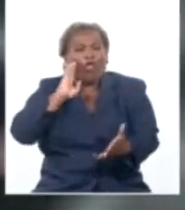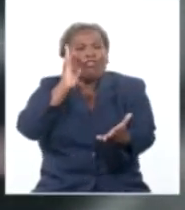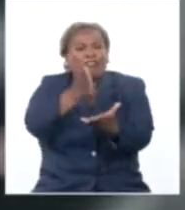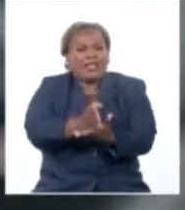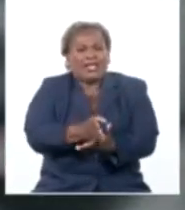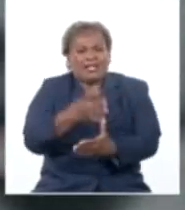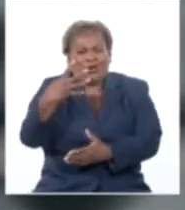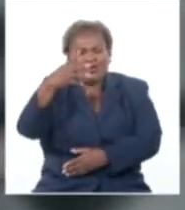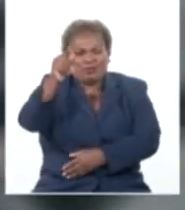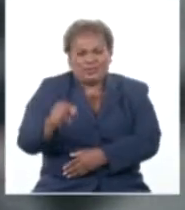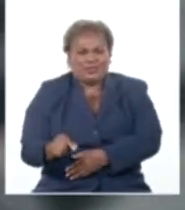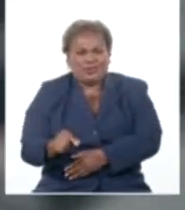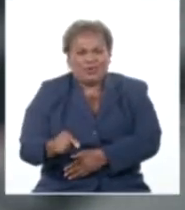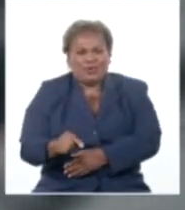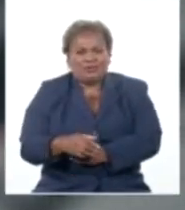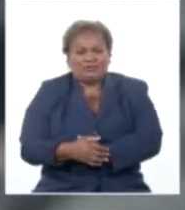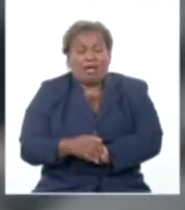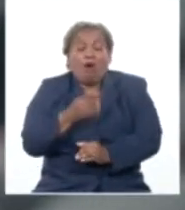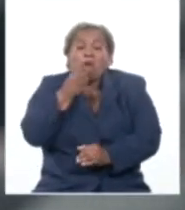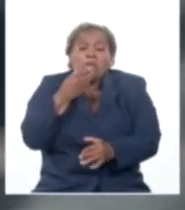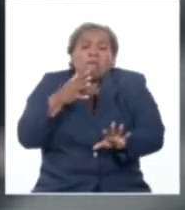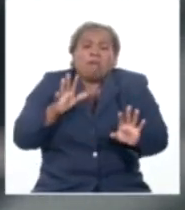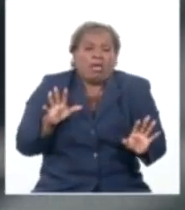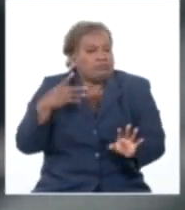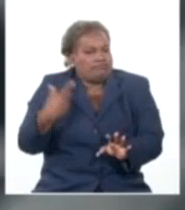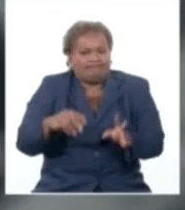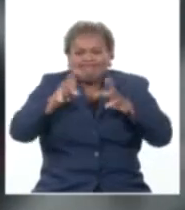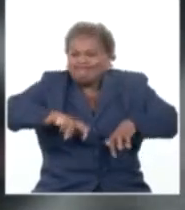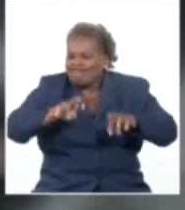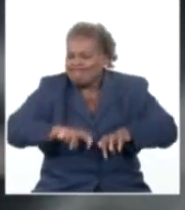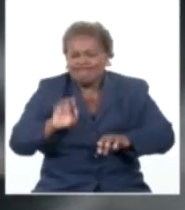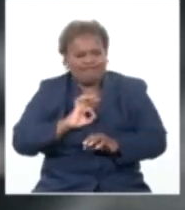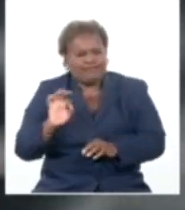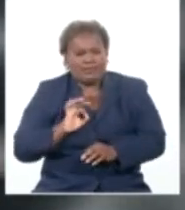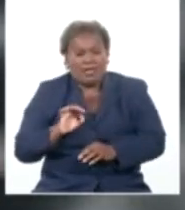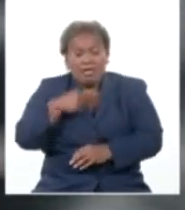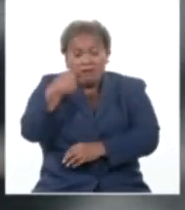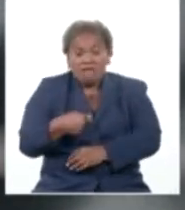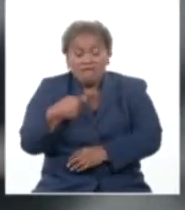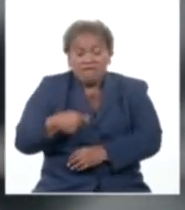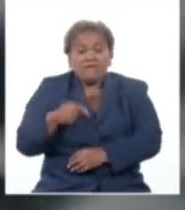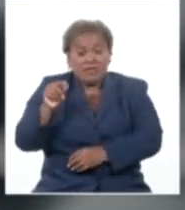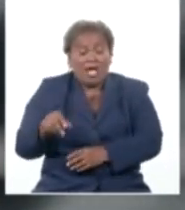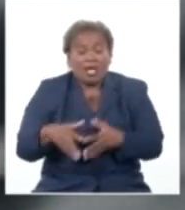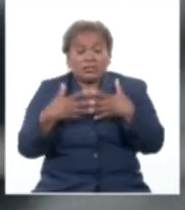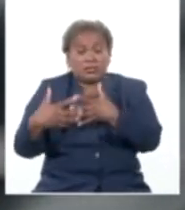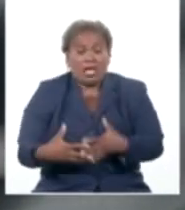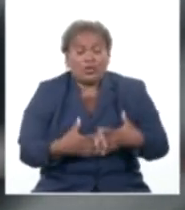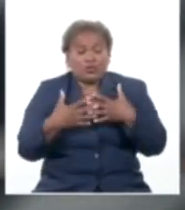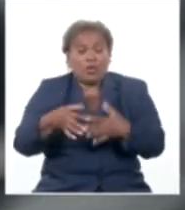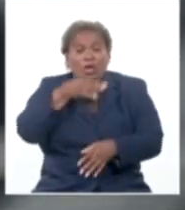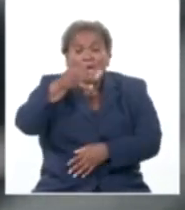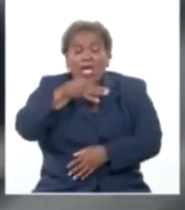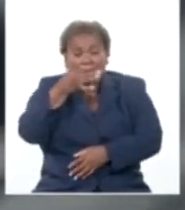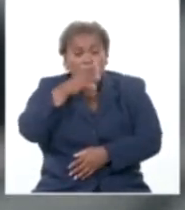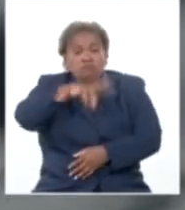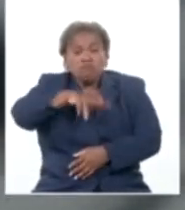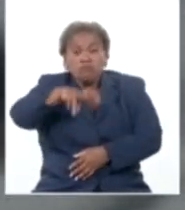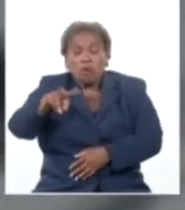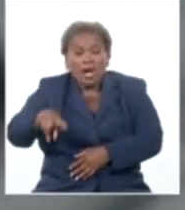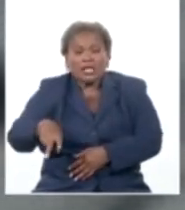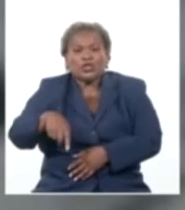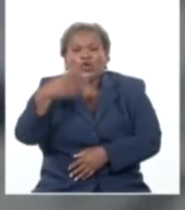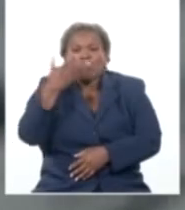no descarta ninguna posibilidad. En tanto, el fiscal general de Estados Unidos advirtió que serán implacables en la búsqueda de